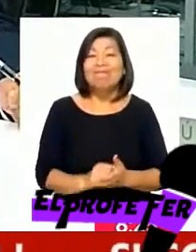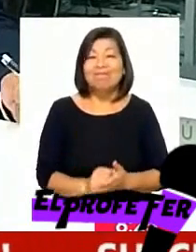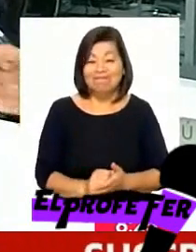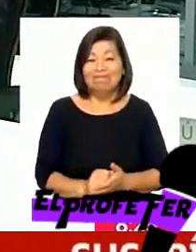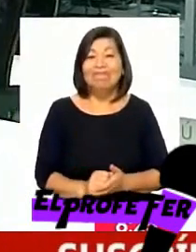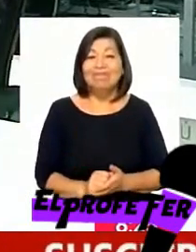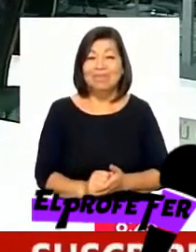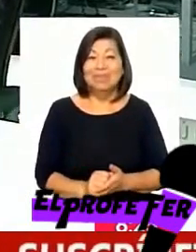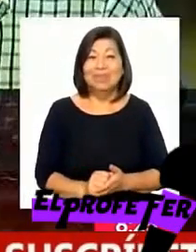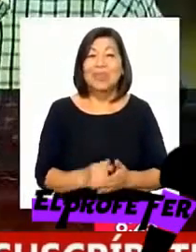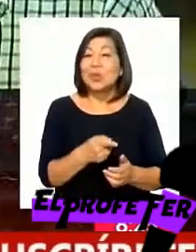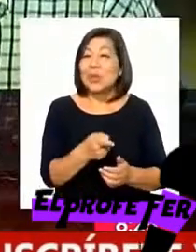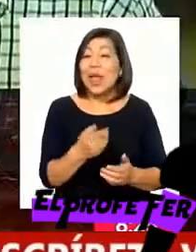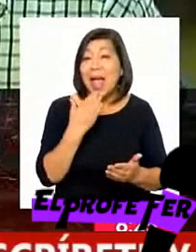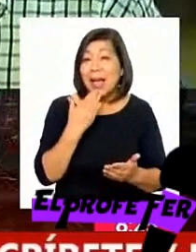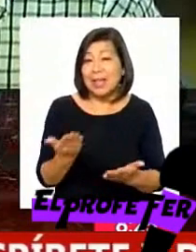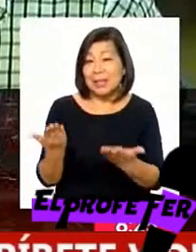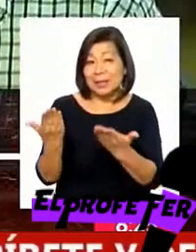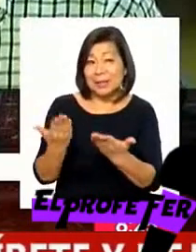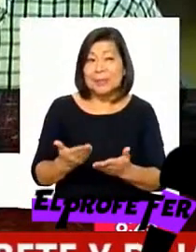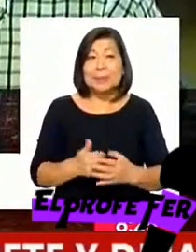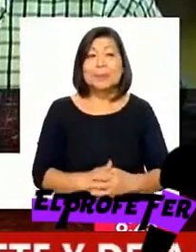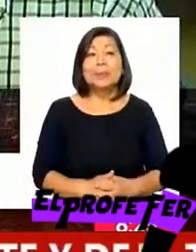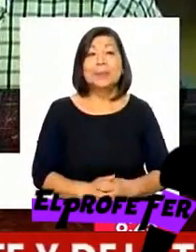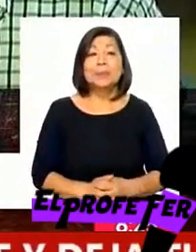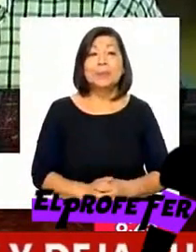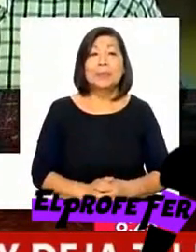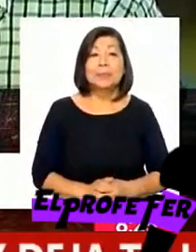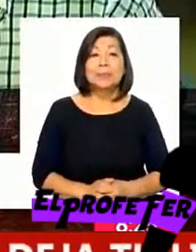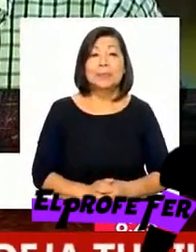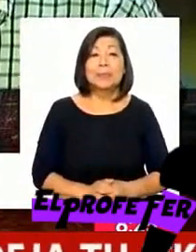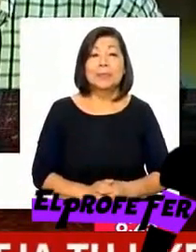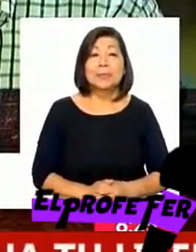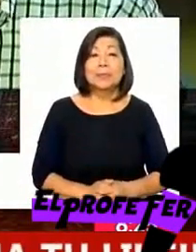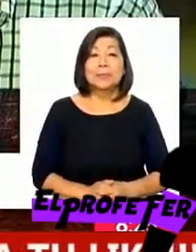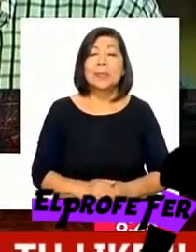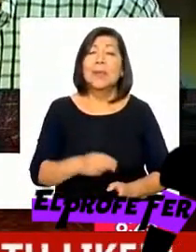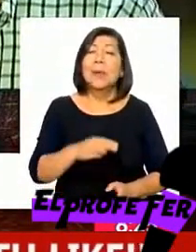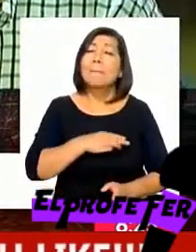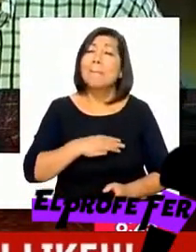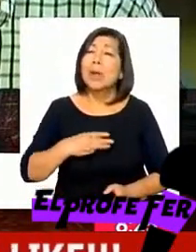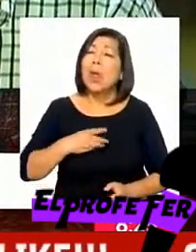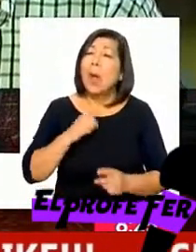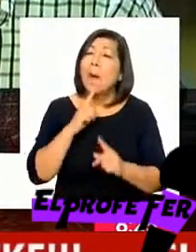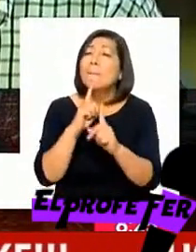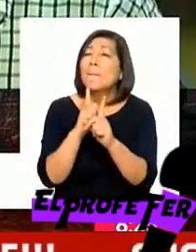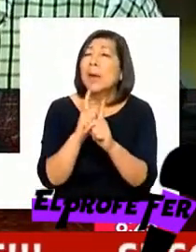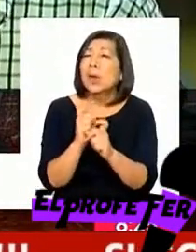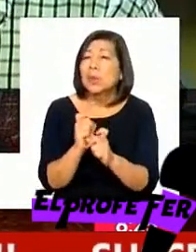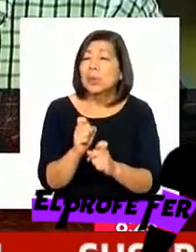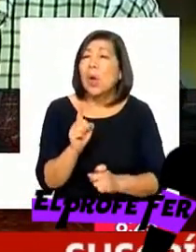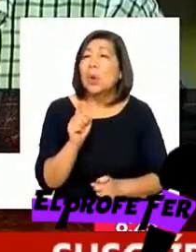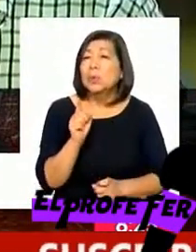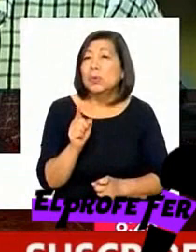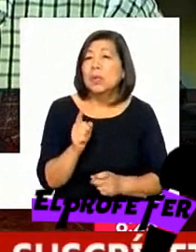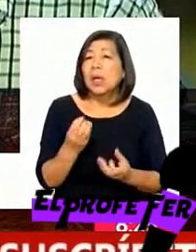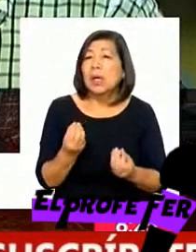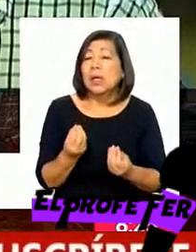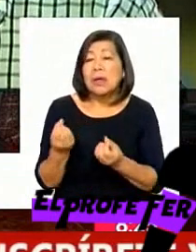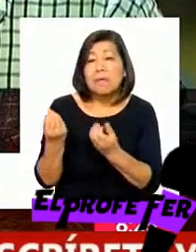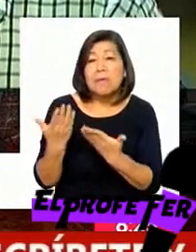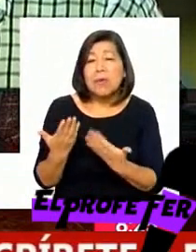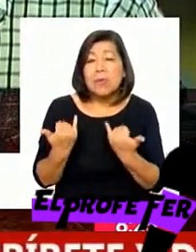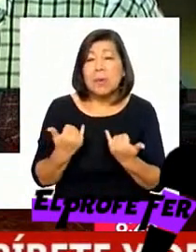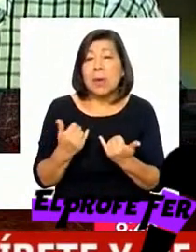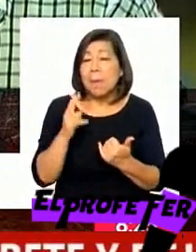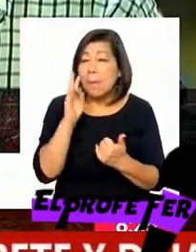Buenos días, ¿cómo están? Gracias por la invitación. Sí, ministro, queríamos nosotros conocer y que brinde esta